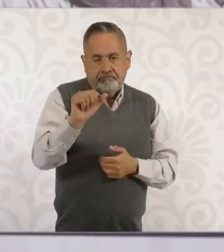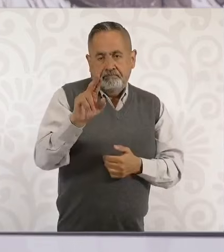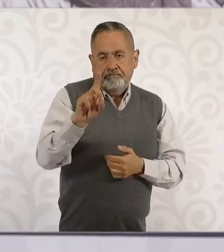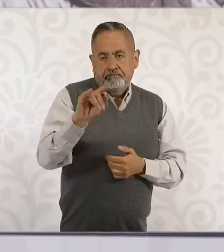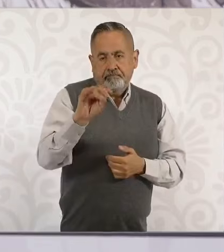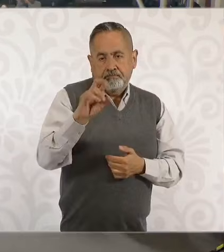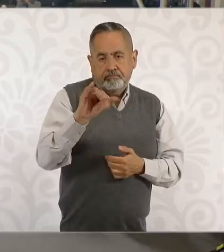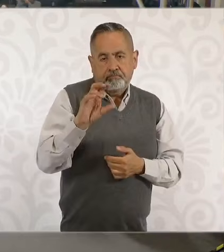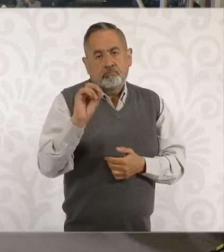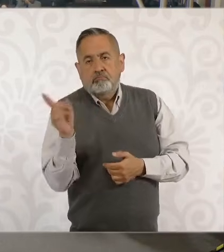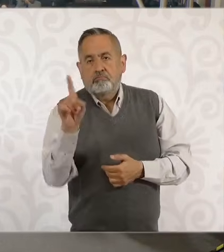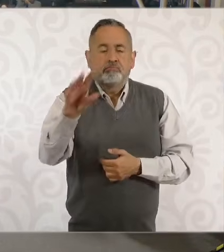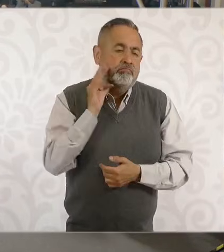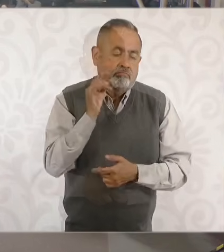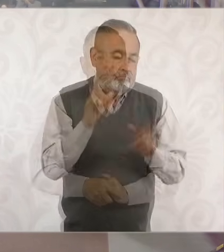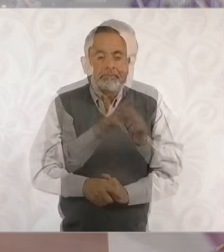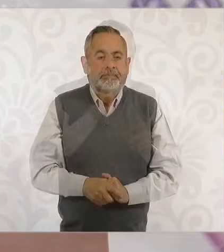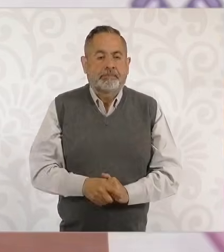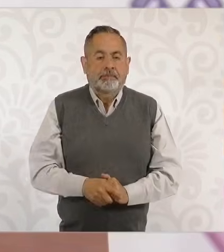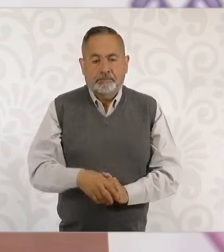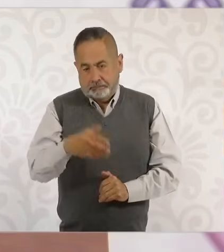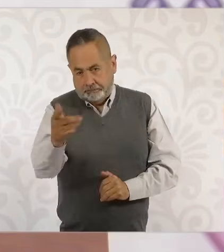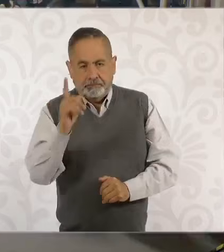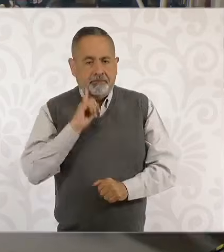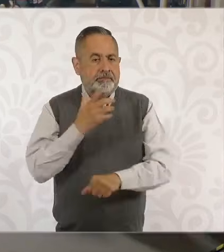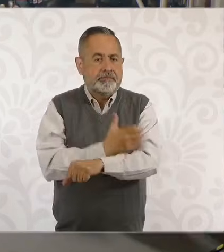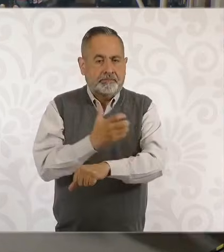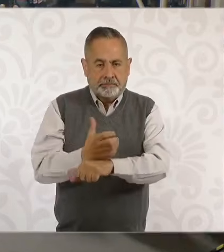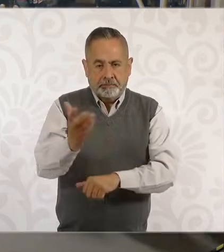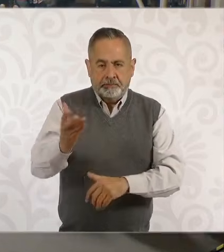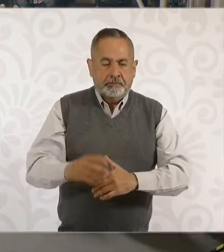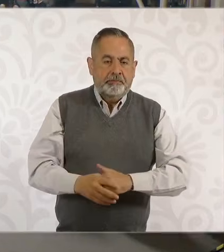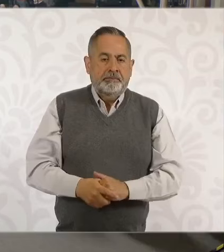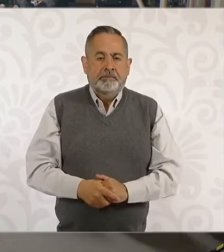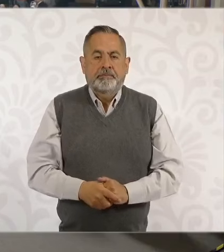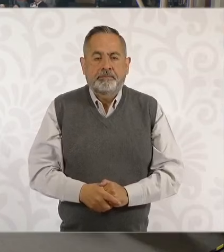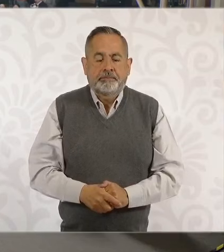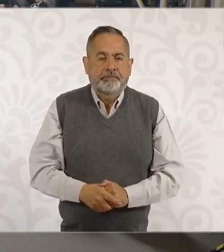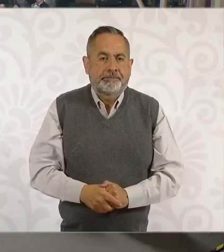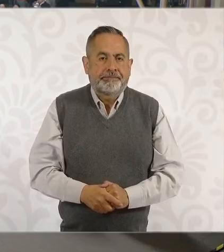caso. Muchas gracias, Presidenta. Gracias. A ver, la compañera.